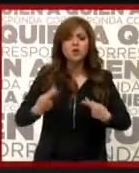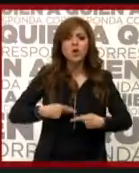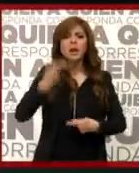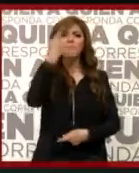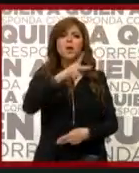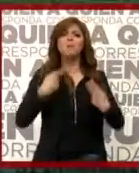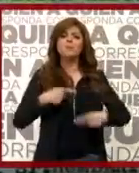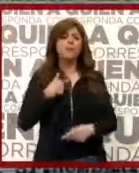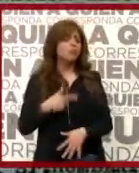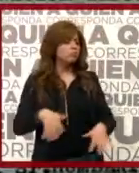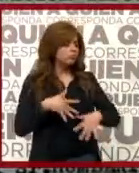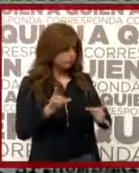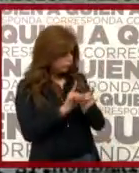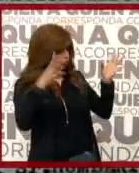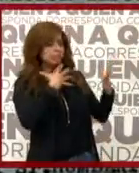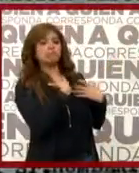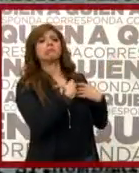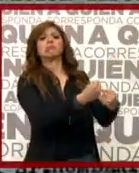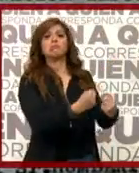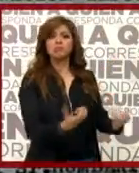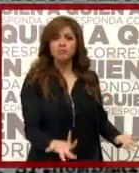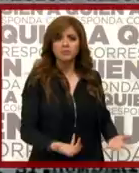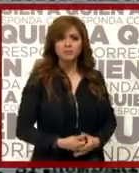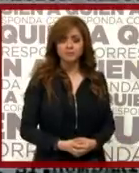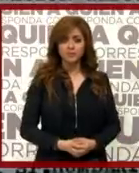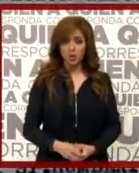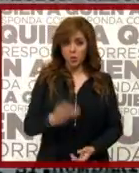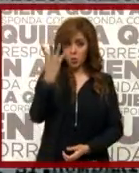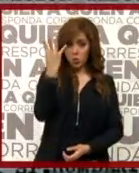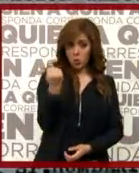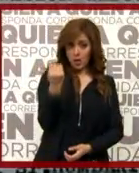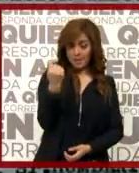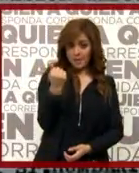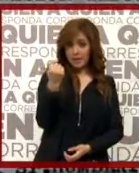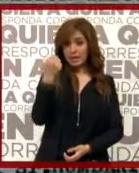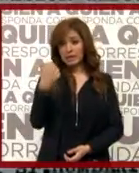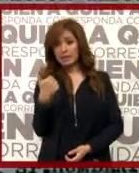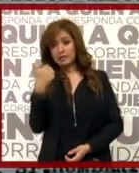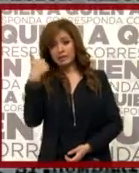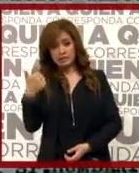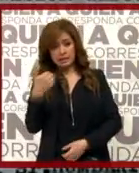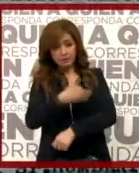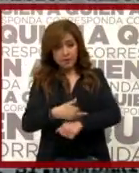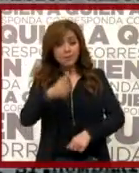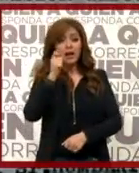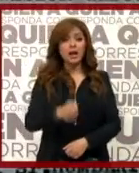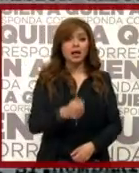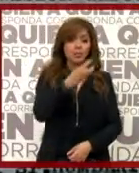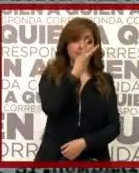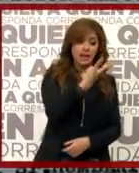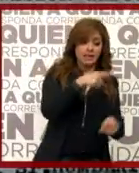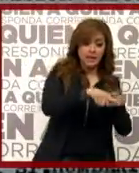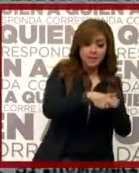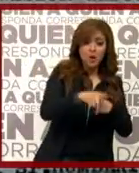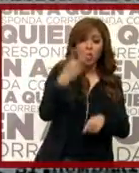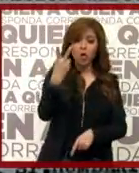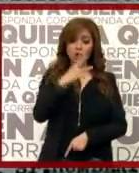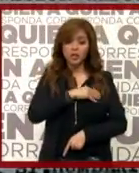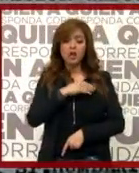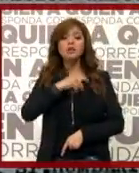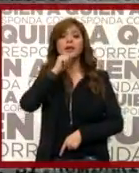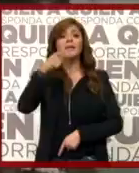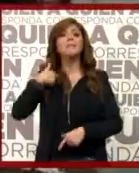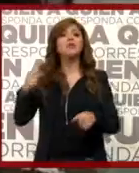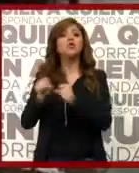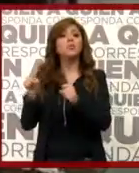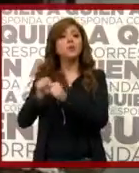iban pasando. A 9 y 6 de la familia. O sea que vienen siendo tres hermanos, mis dos hijos y mi sobrino. ¿Y los demás